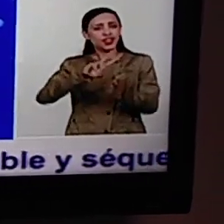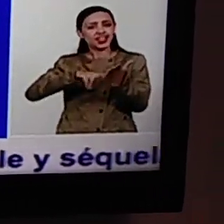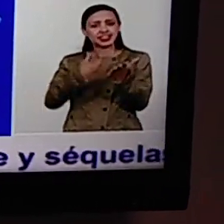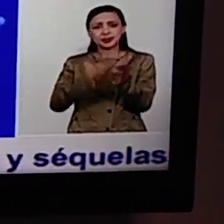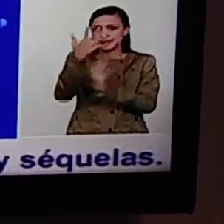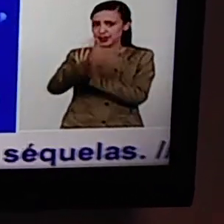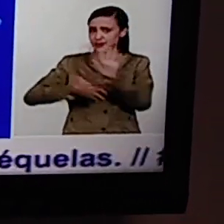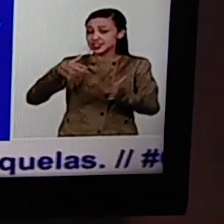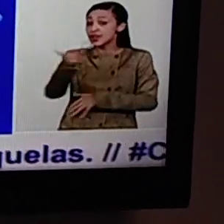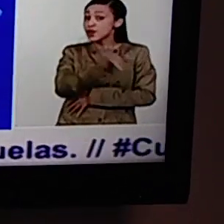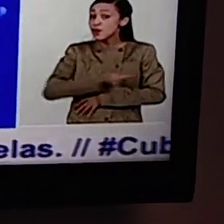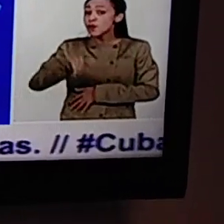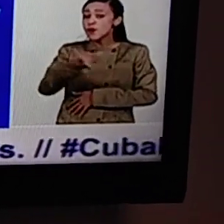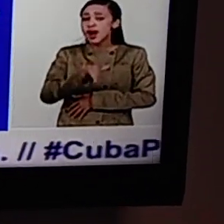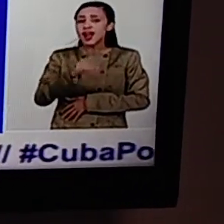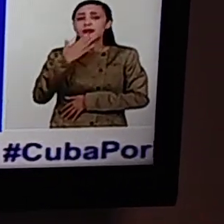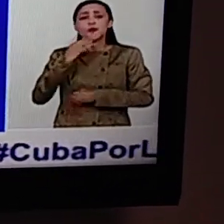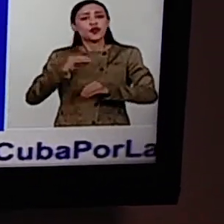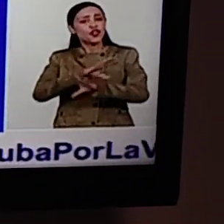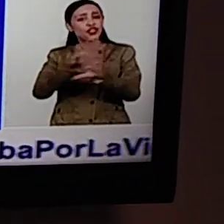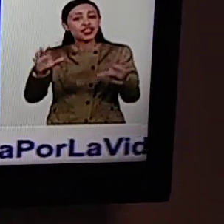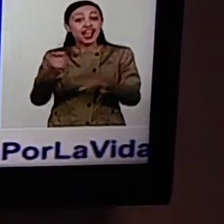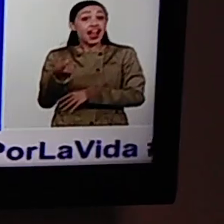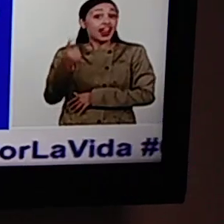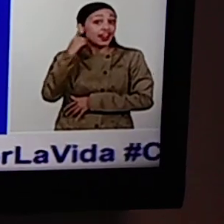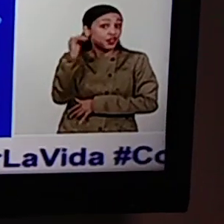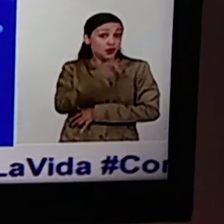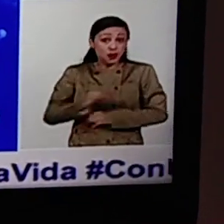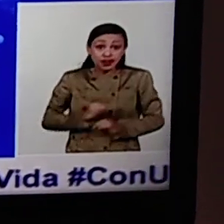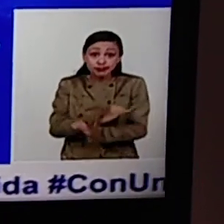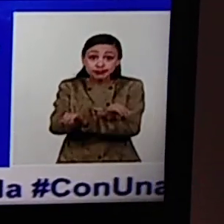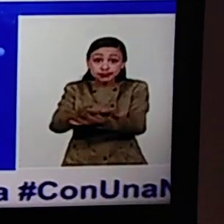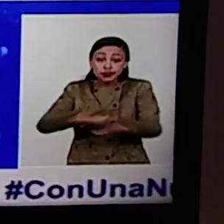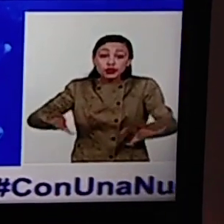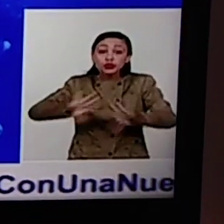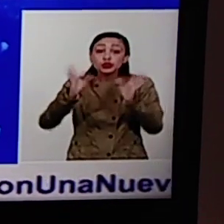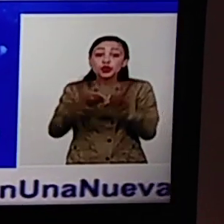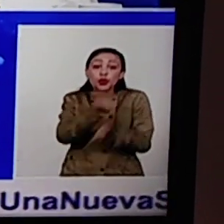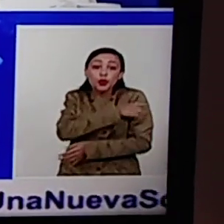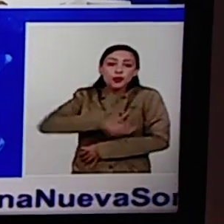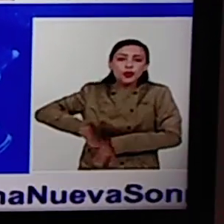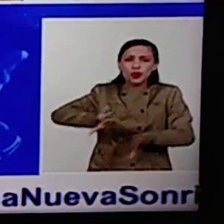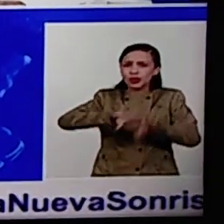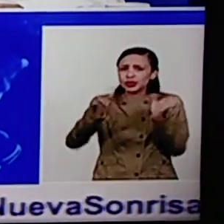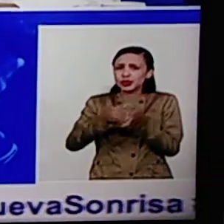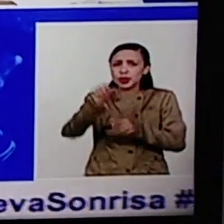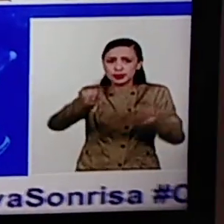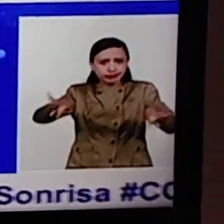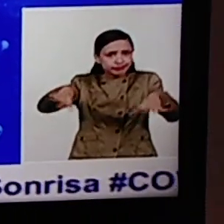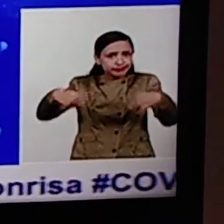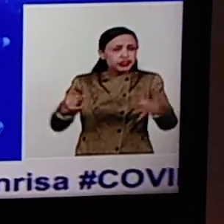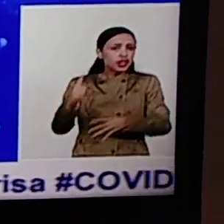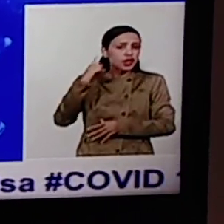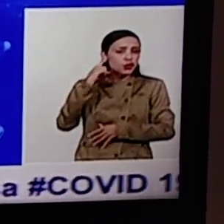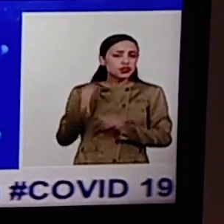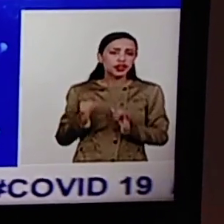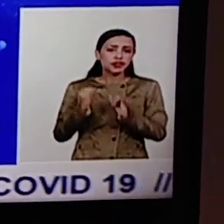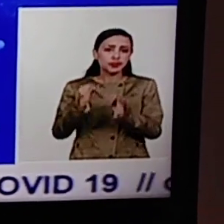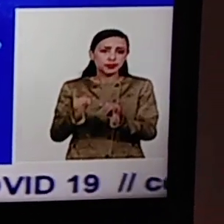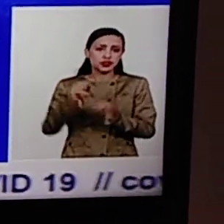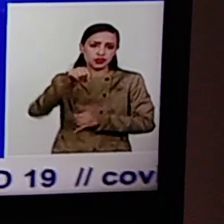multiplica la información a la población y a todas las personas que escuchan diariamente la información que se brinda